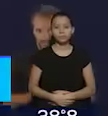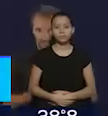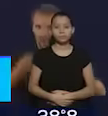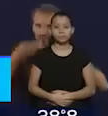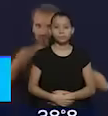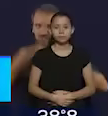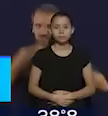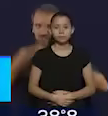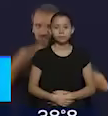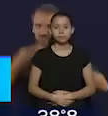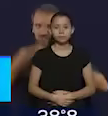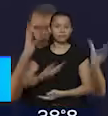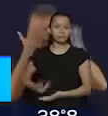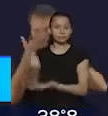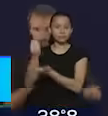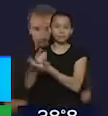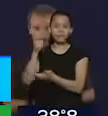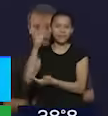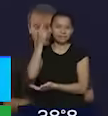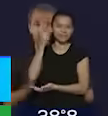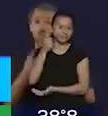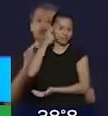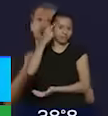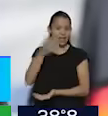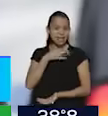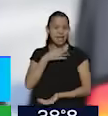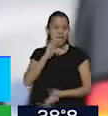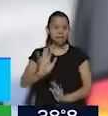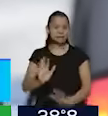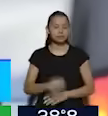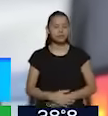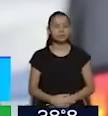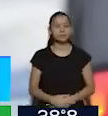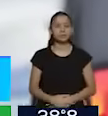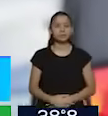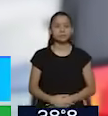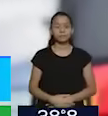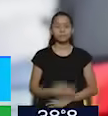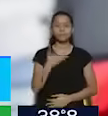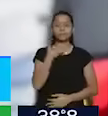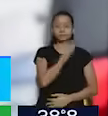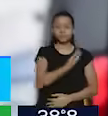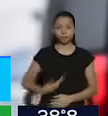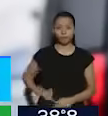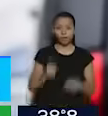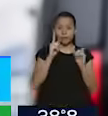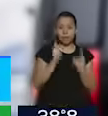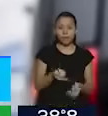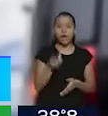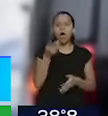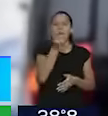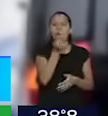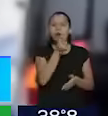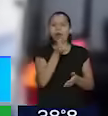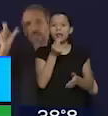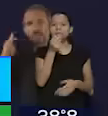convicciones del presidente Javier Miley adorni también se refirió a la decisión de La Rioja de utilizar cuasimonedas y dejó en claro que la nación no